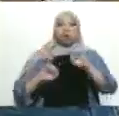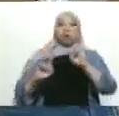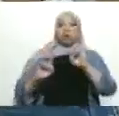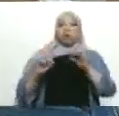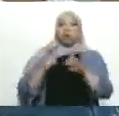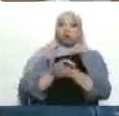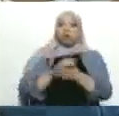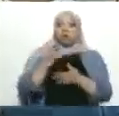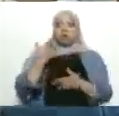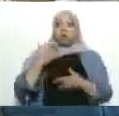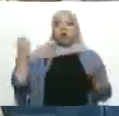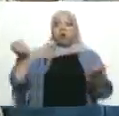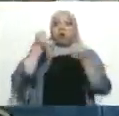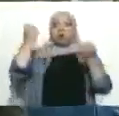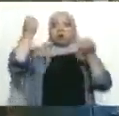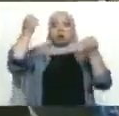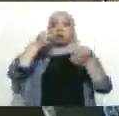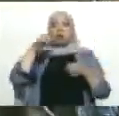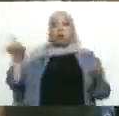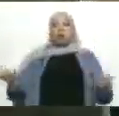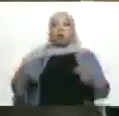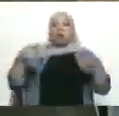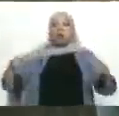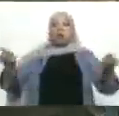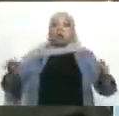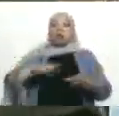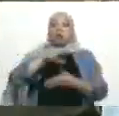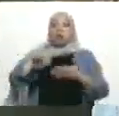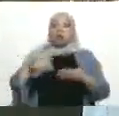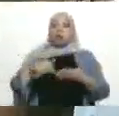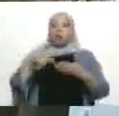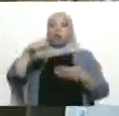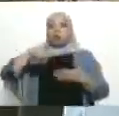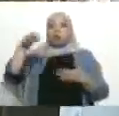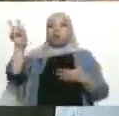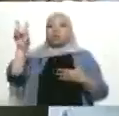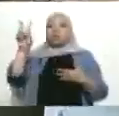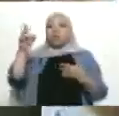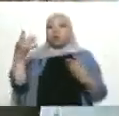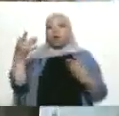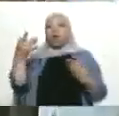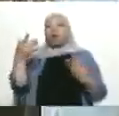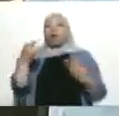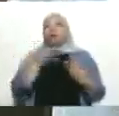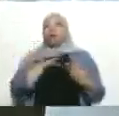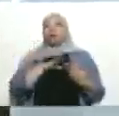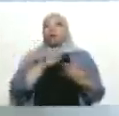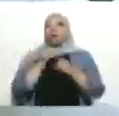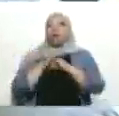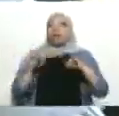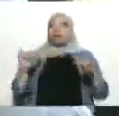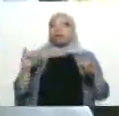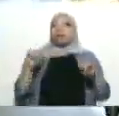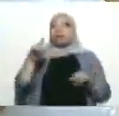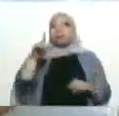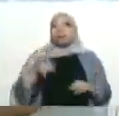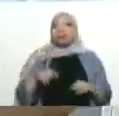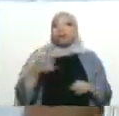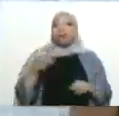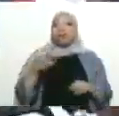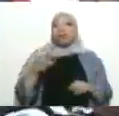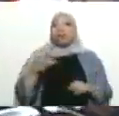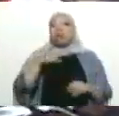mano, consigna en mano, con el himno nacional, nuestro territorio, nuestra soberanía, nuestra independencia. Pero además hay que colocar en